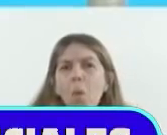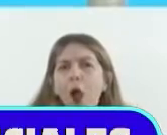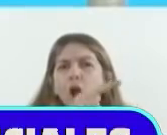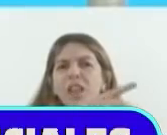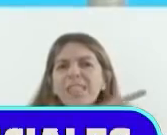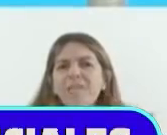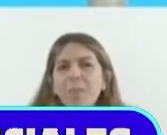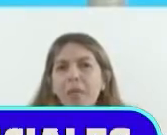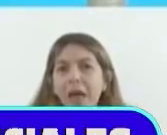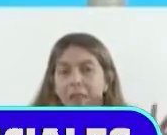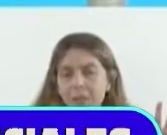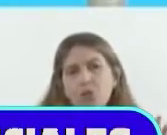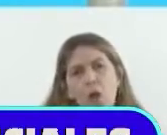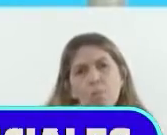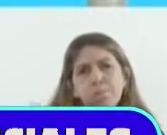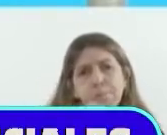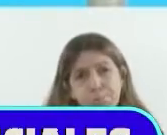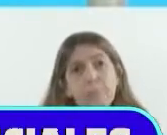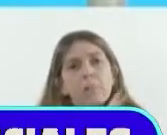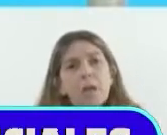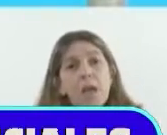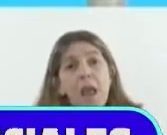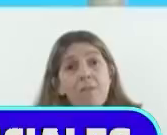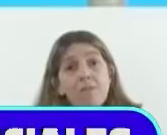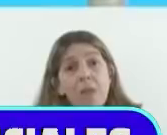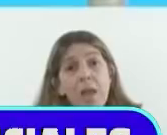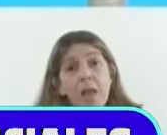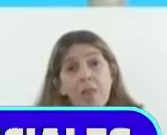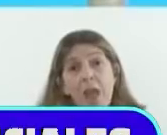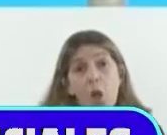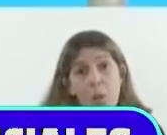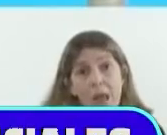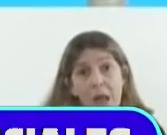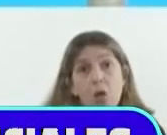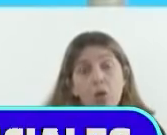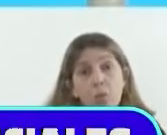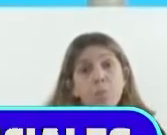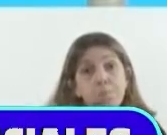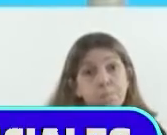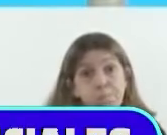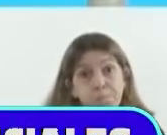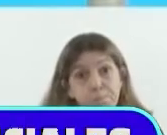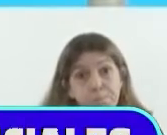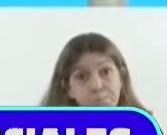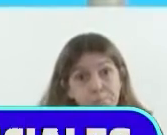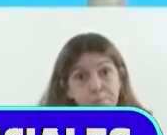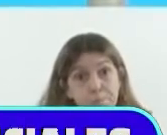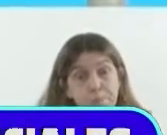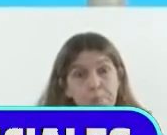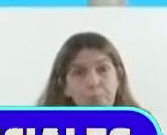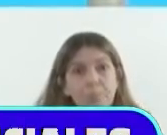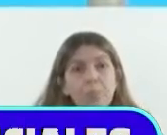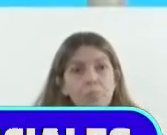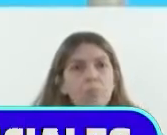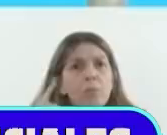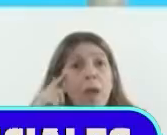Le expliqué al jefe de gobierno que el